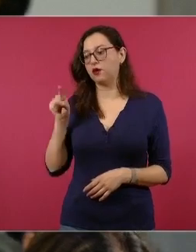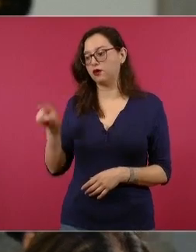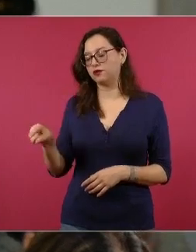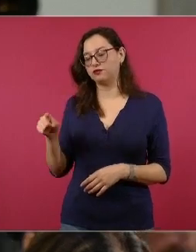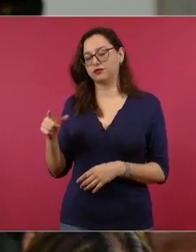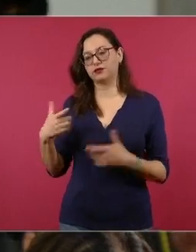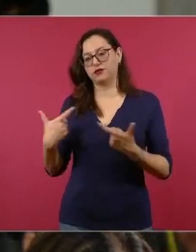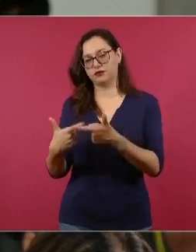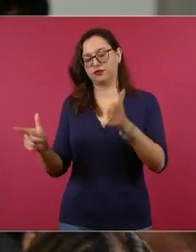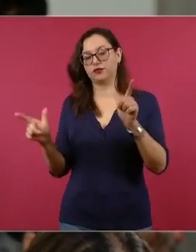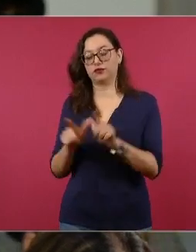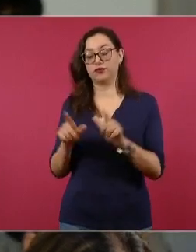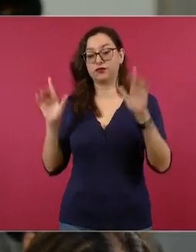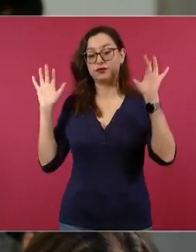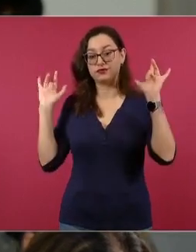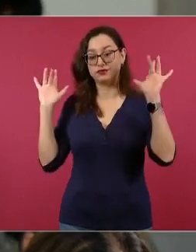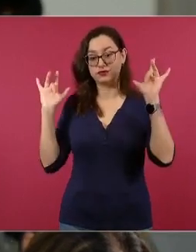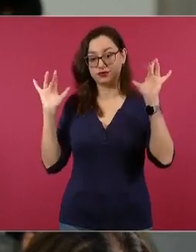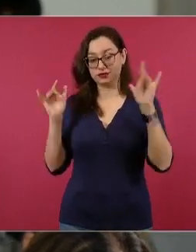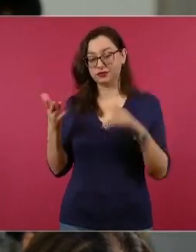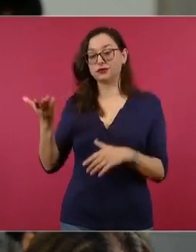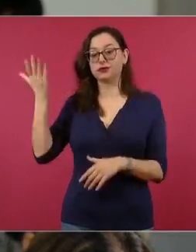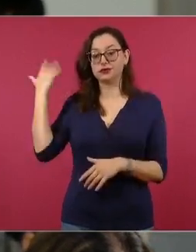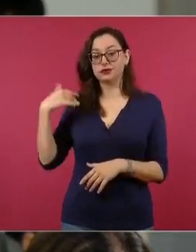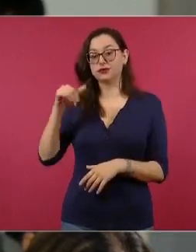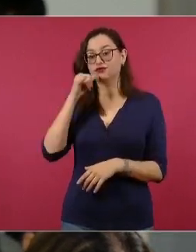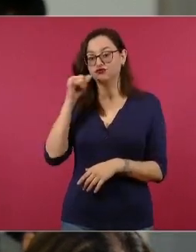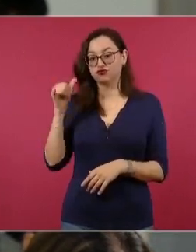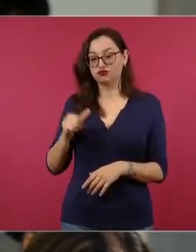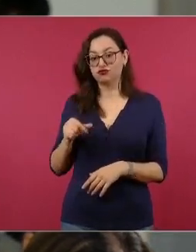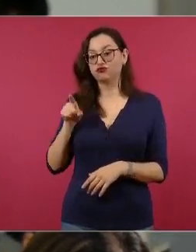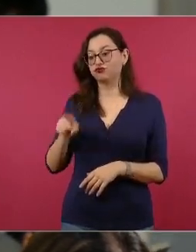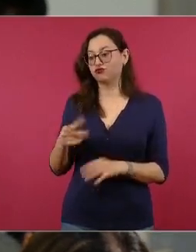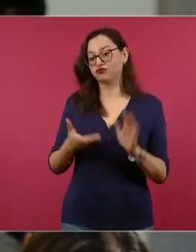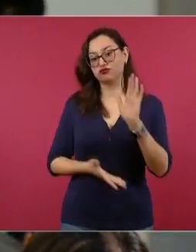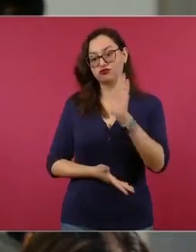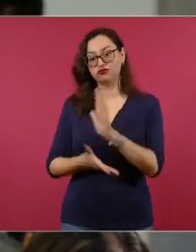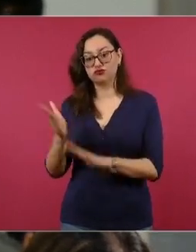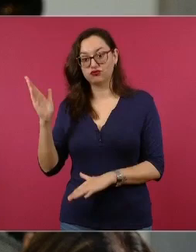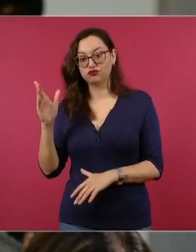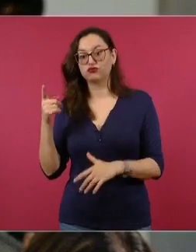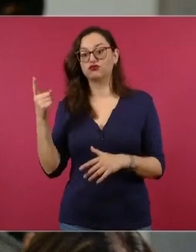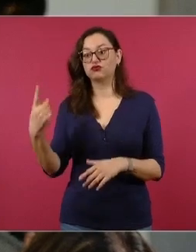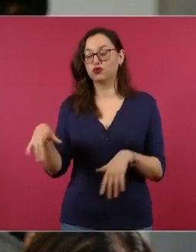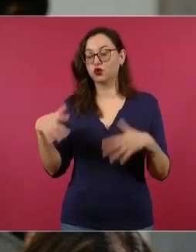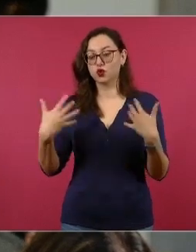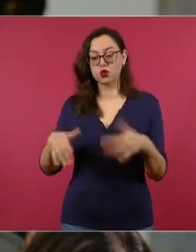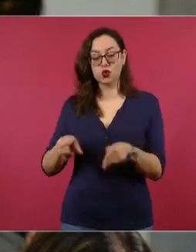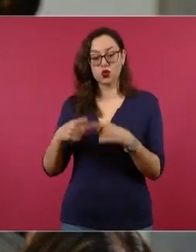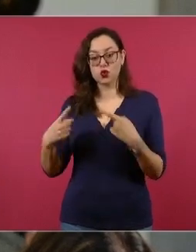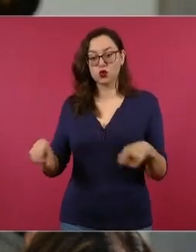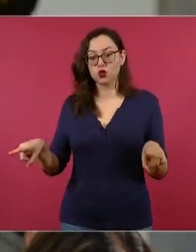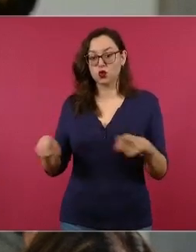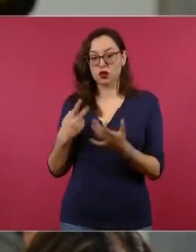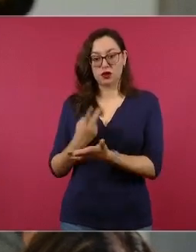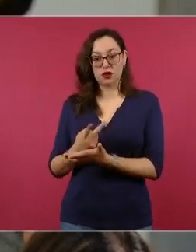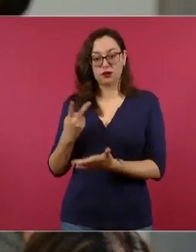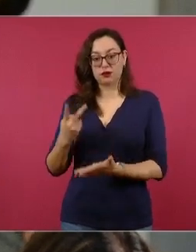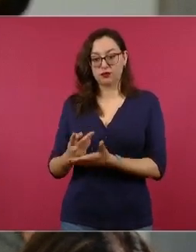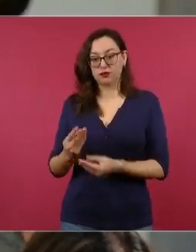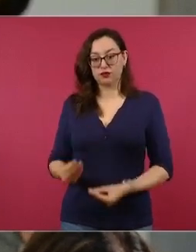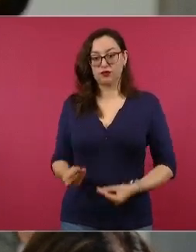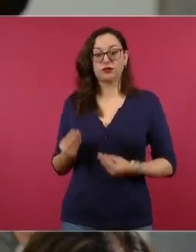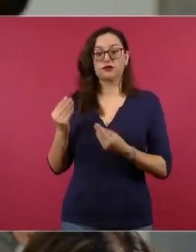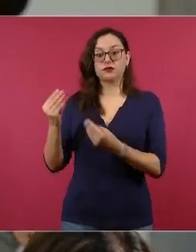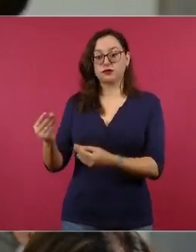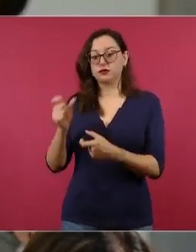y Costilla, que fueron a Italia, triunfaron, fueron los favoritos del público, recibieron ese galardón y también recibieron un galardón